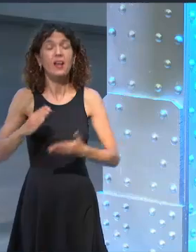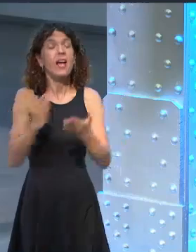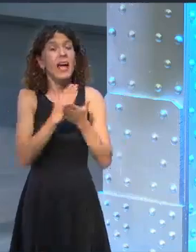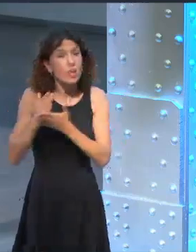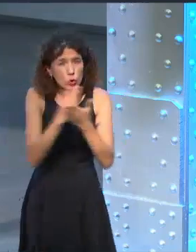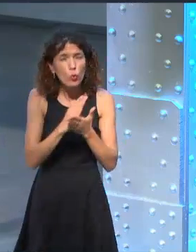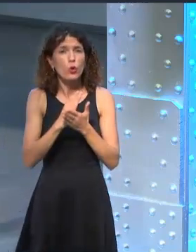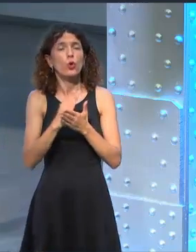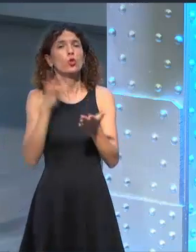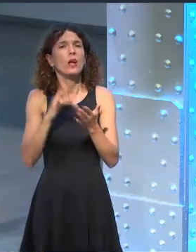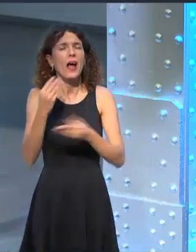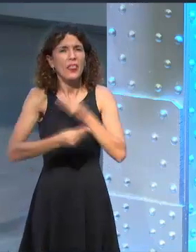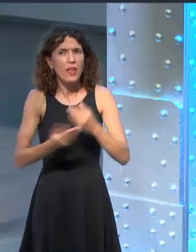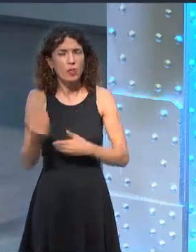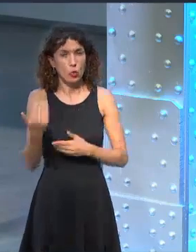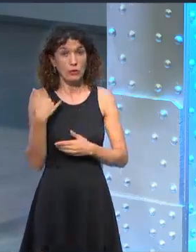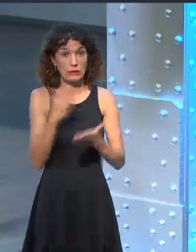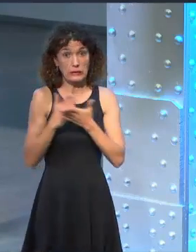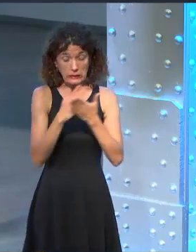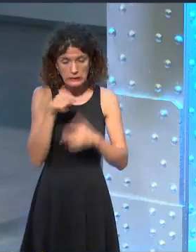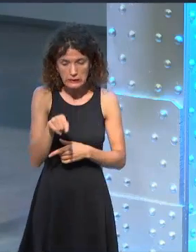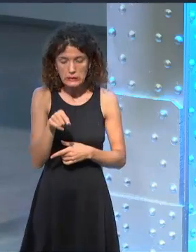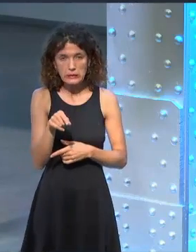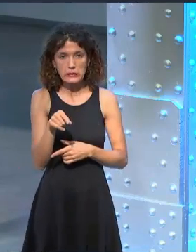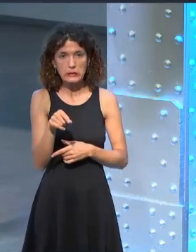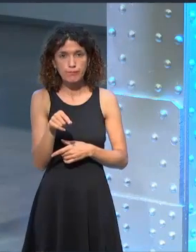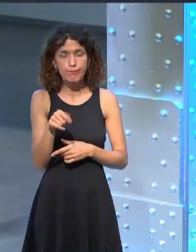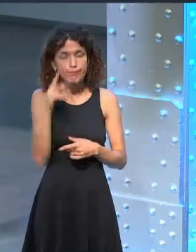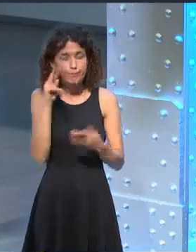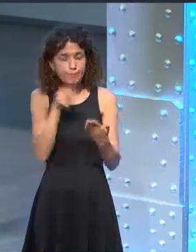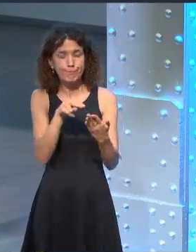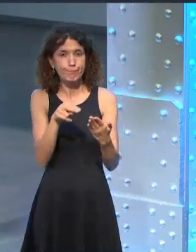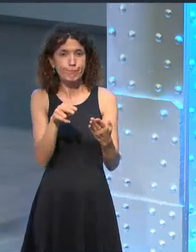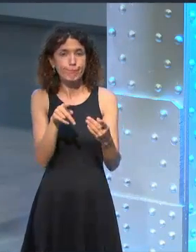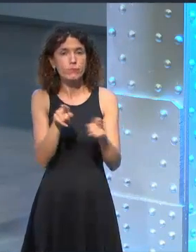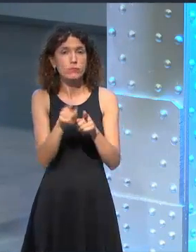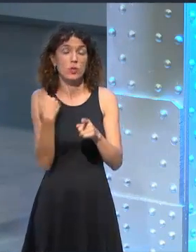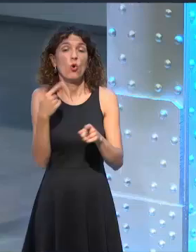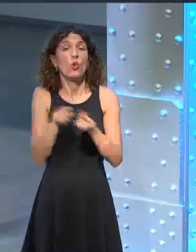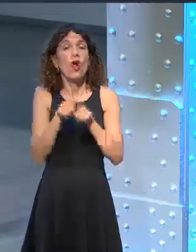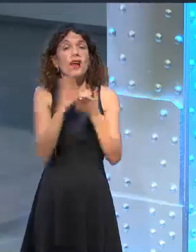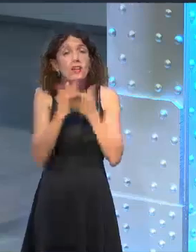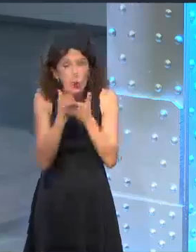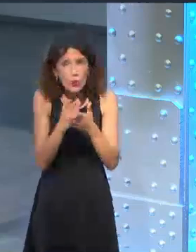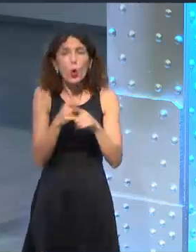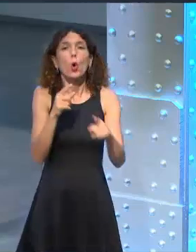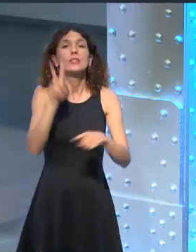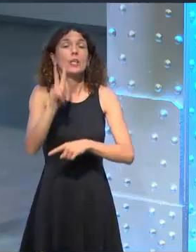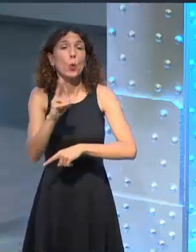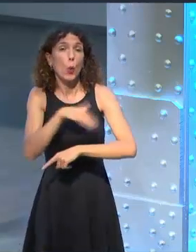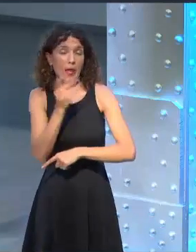que estamos realizando y estamos viendo cómo precisamente, lo que pasa es que nosotros ya lanzamos el estudio en